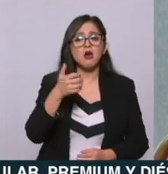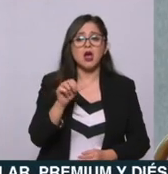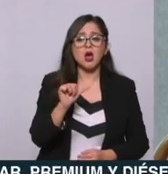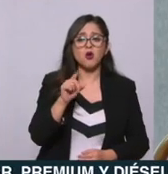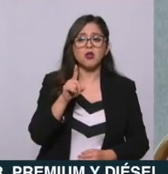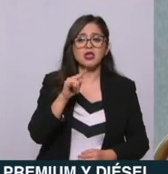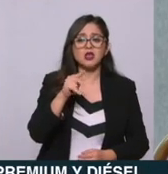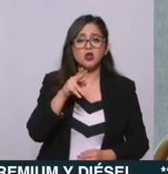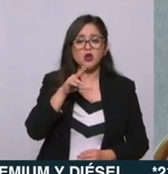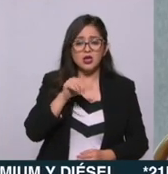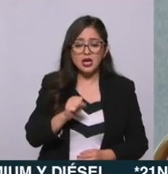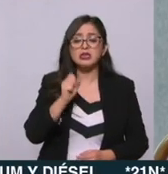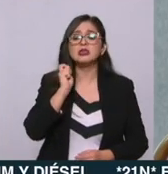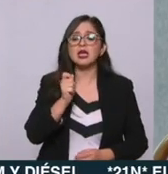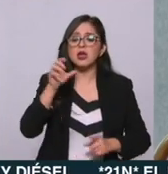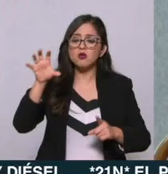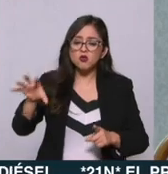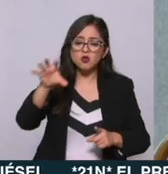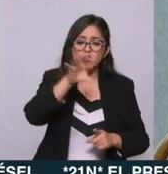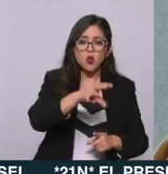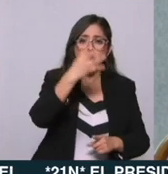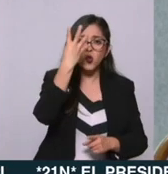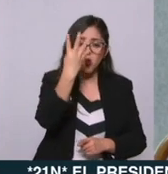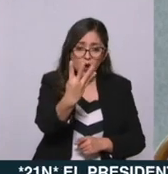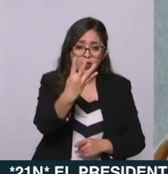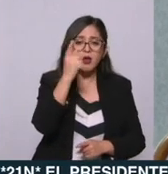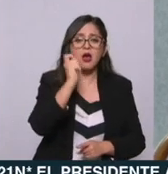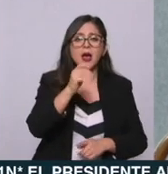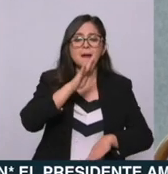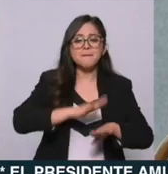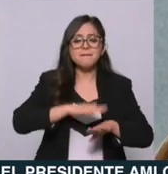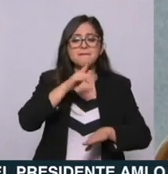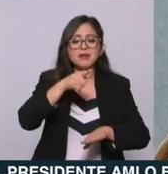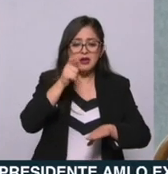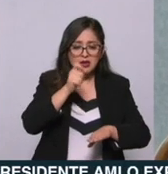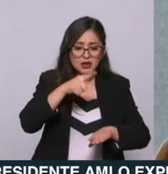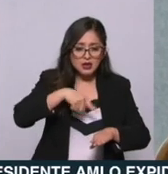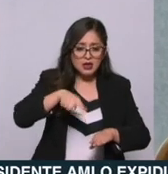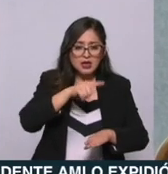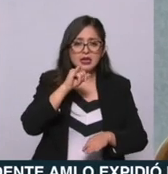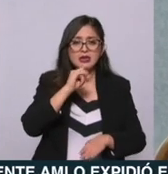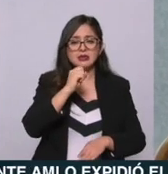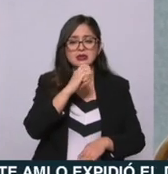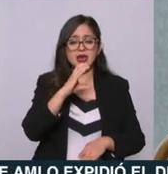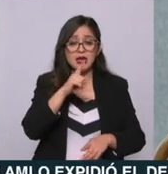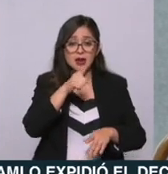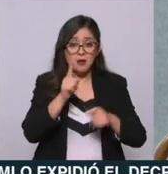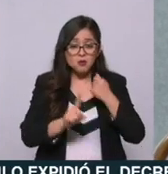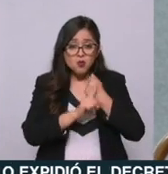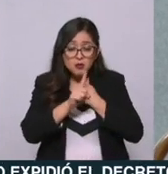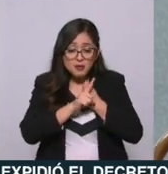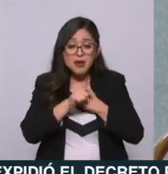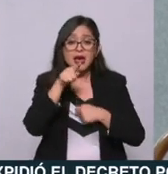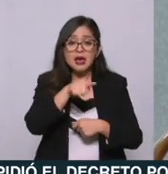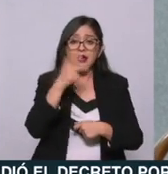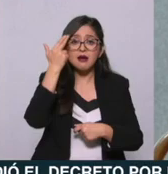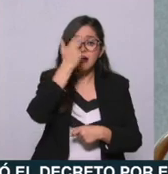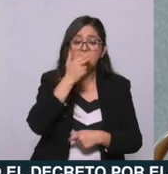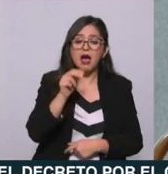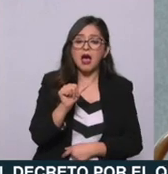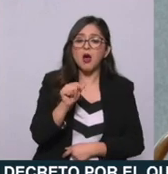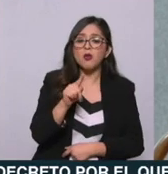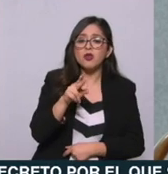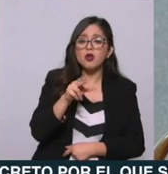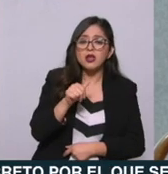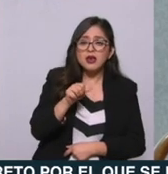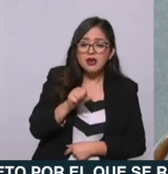4 entidades por cada año, comenzando con las entidades que han sido mal calificadas en el ISEC. Estas auditorías tendrán que incluir especialistas y a la